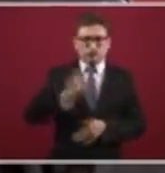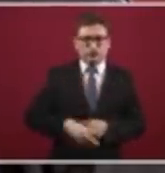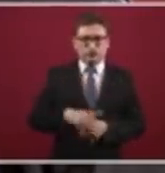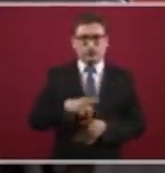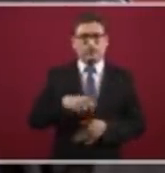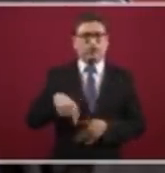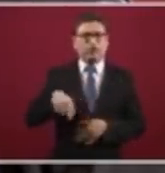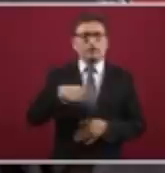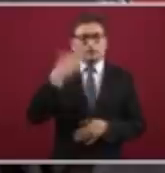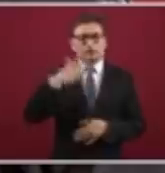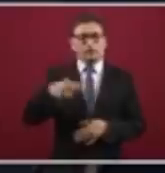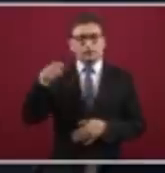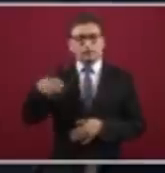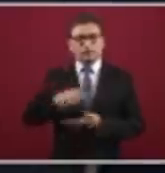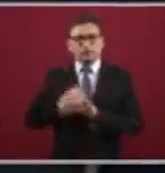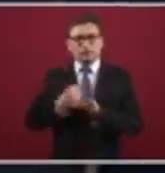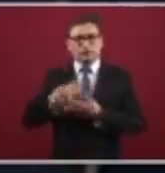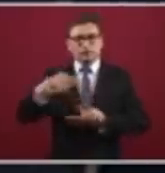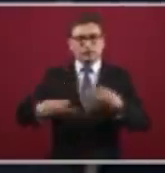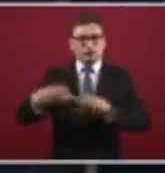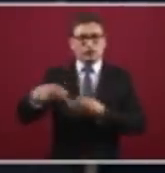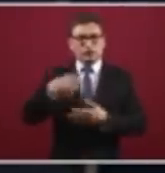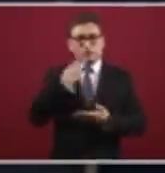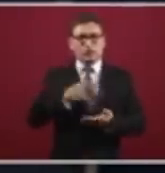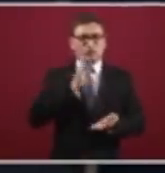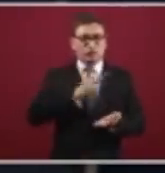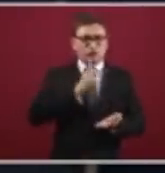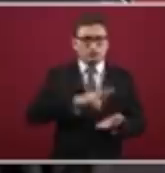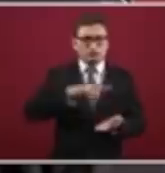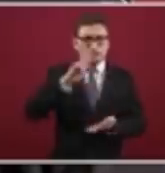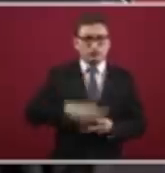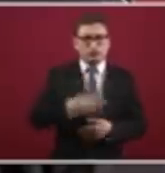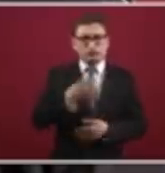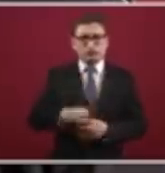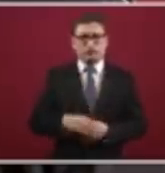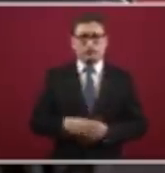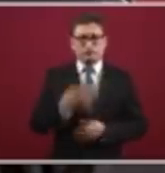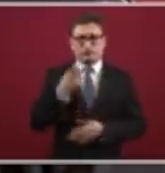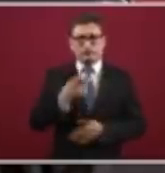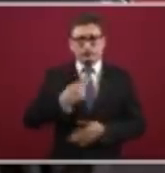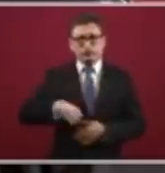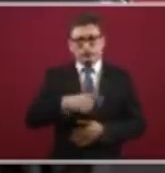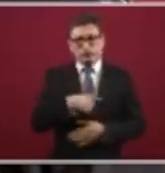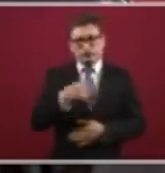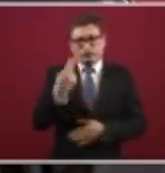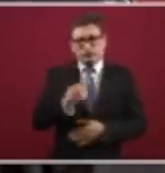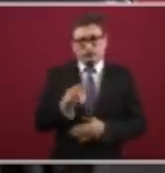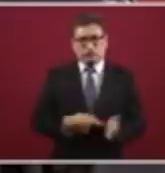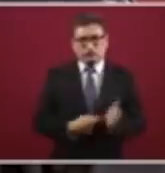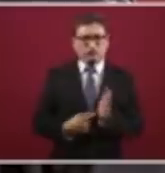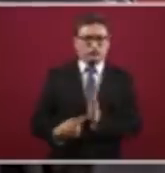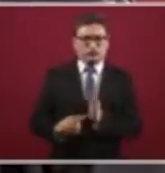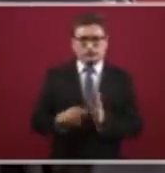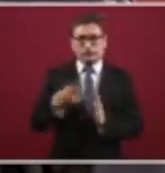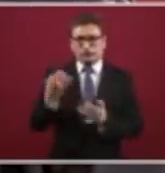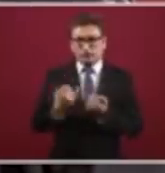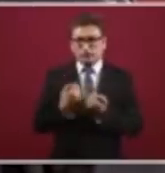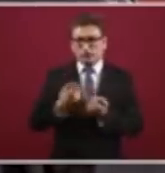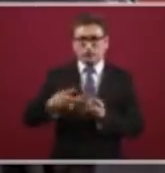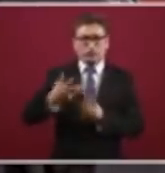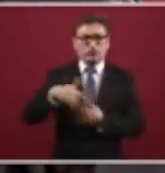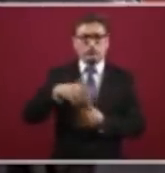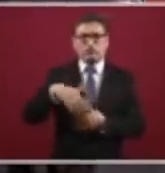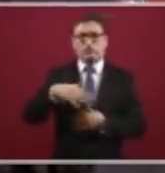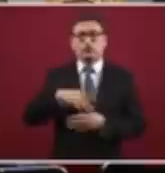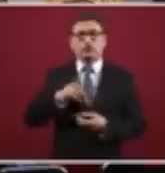colegiado de tamaulipas frente a eso plantearemos acusaciones o consignaciones como se señale aquí en méxico y serán localizados